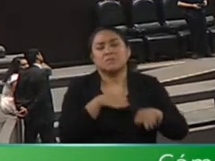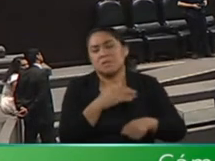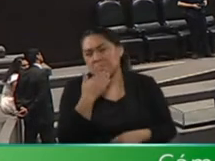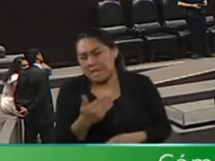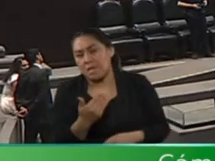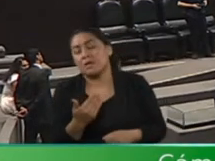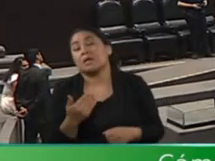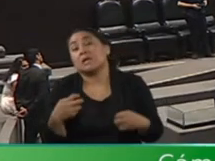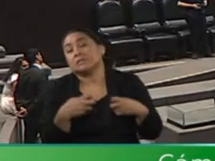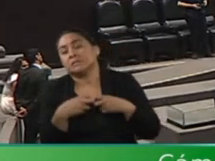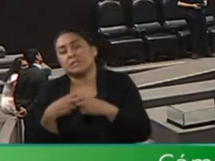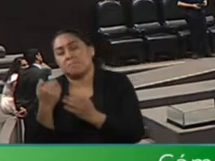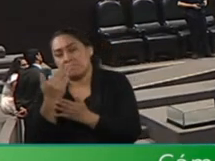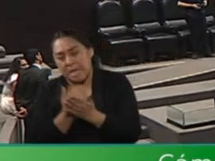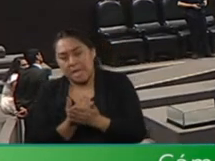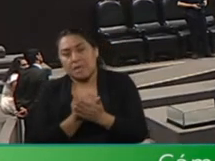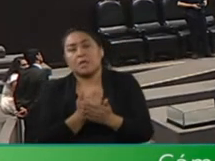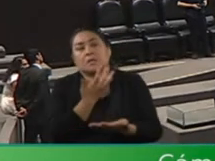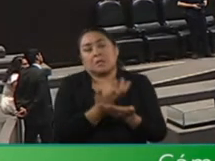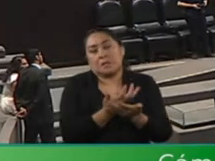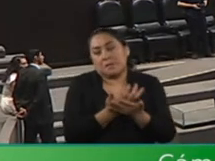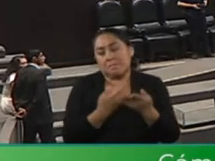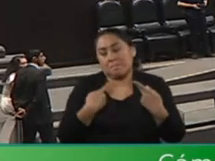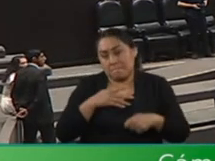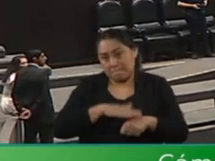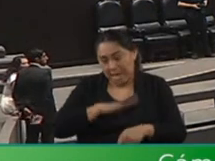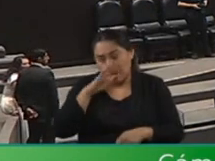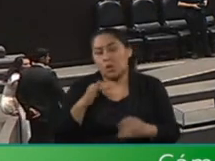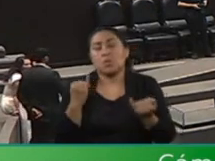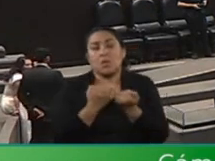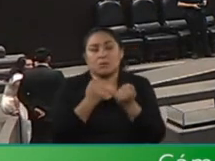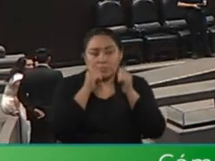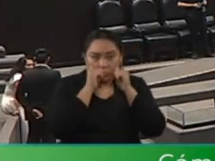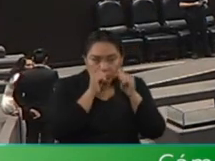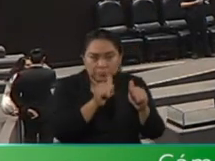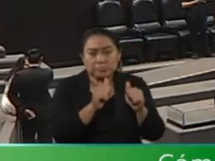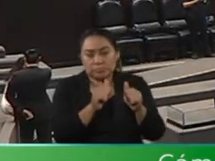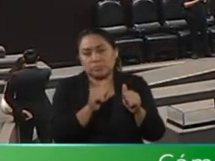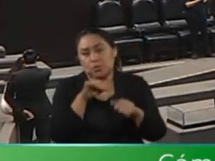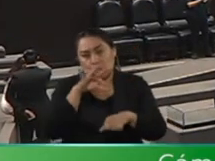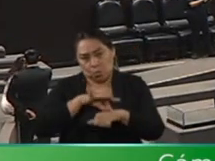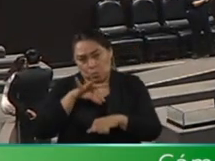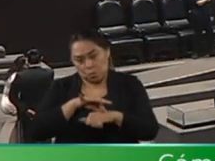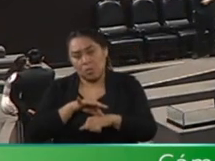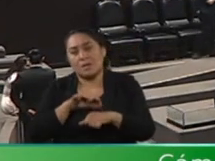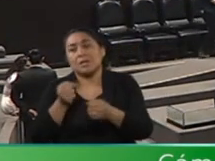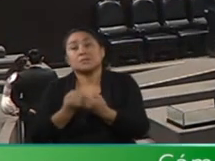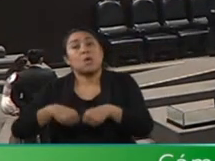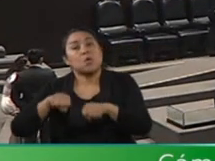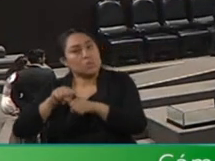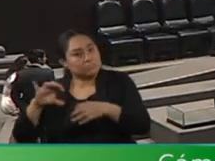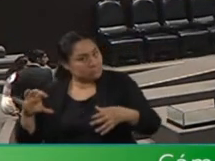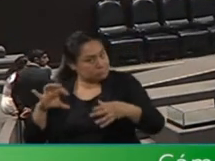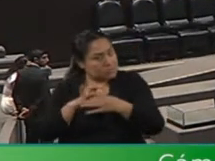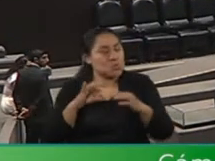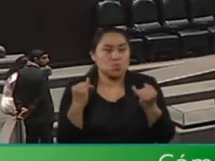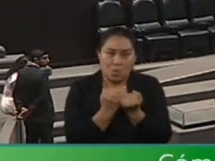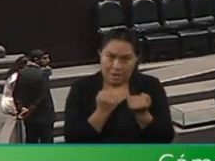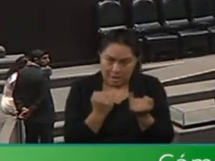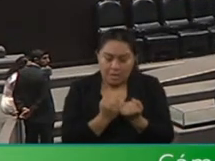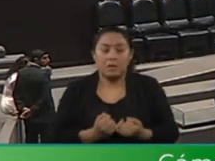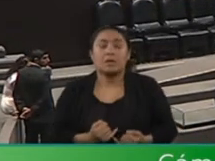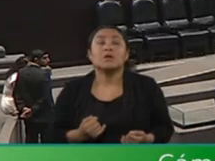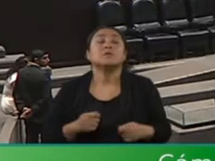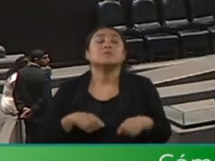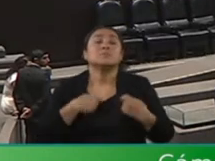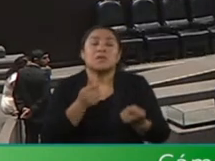descanso apostamos al acceso a la atención médica en materia de Salud Mental por parte de las aseguradoras garantizando acceso